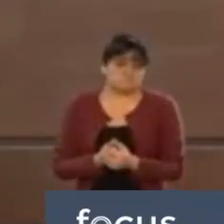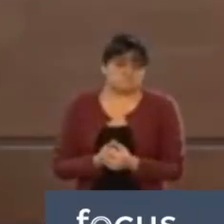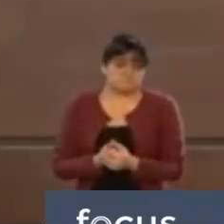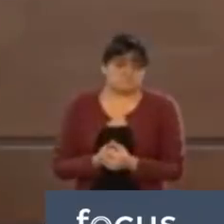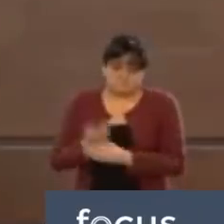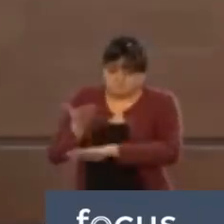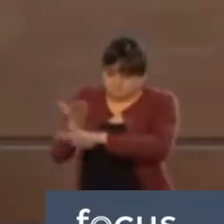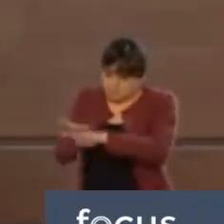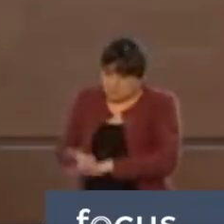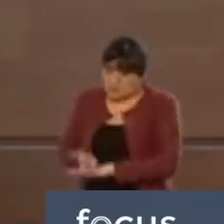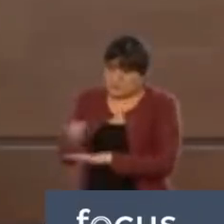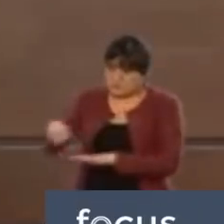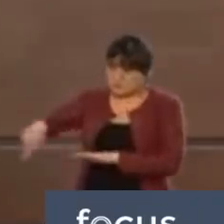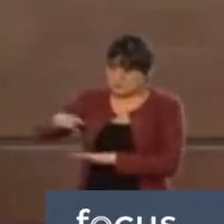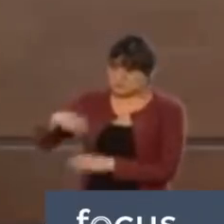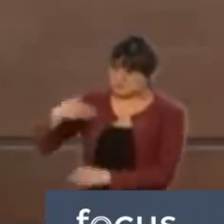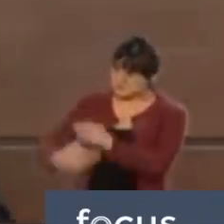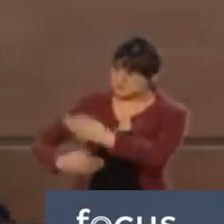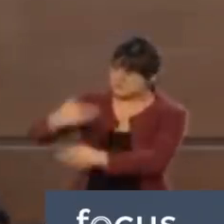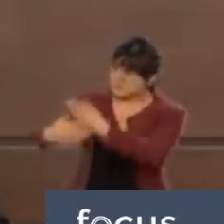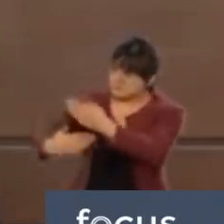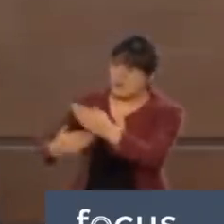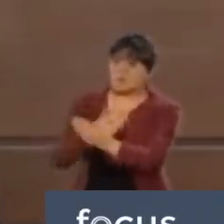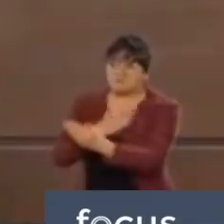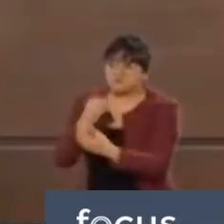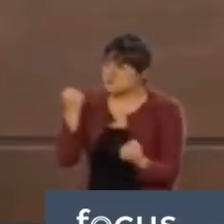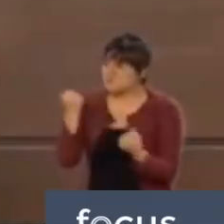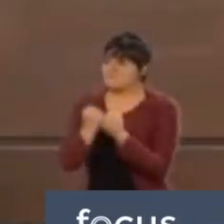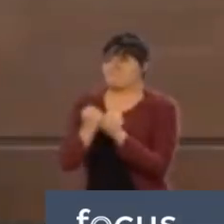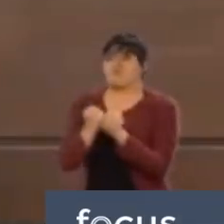darle trámite a estas propuestas, pues cuenten con nosotros,